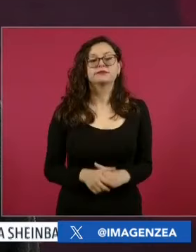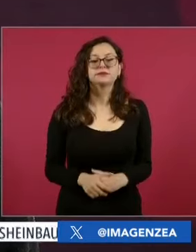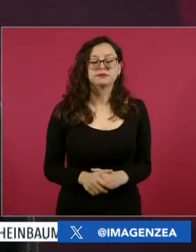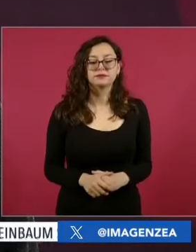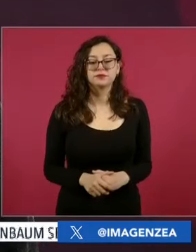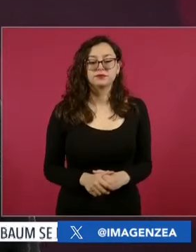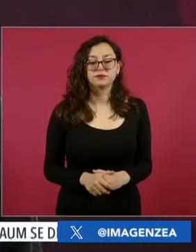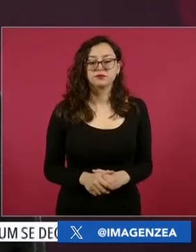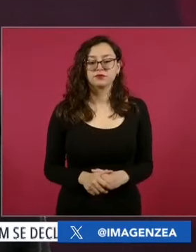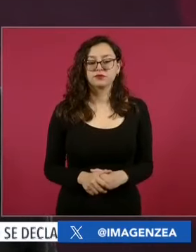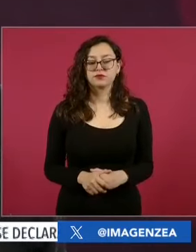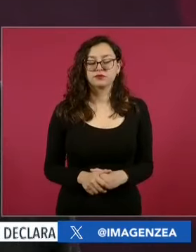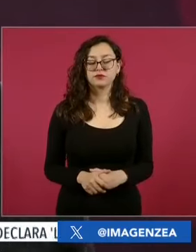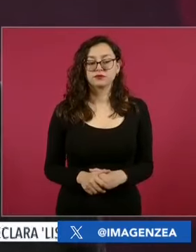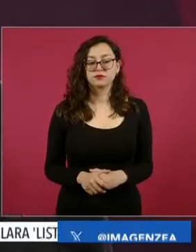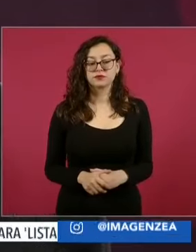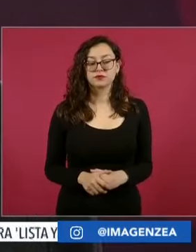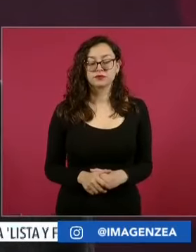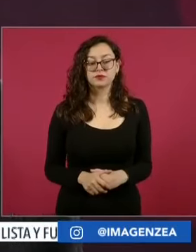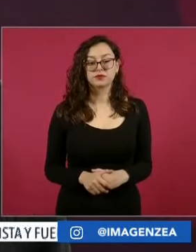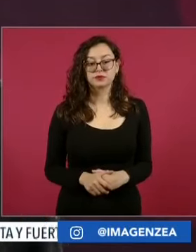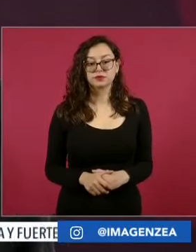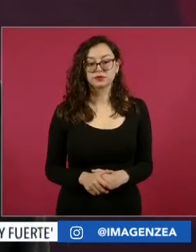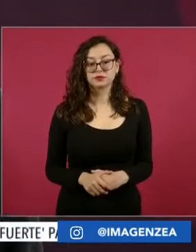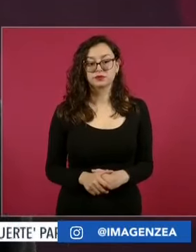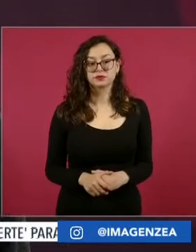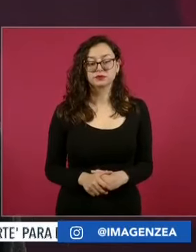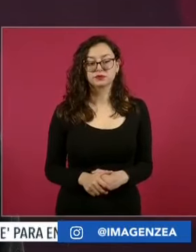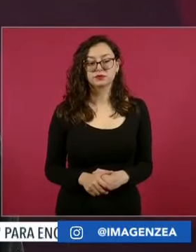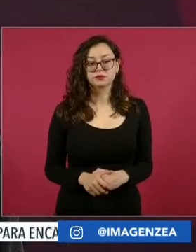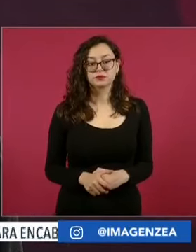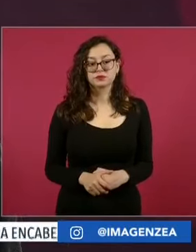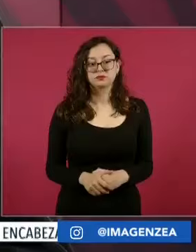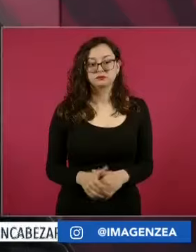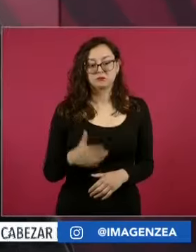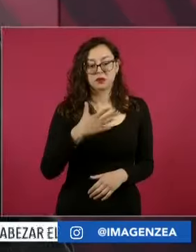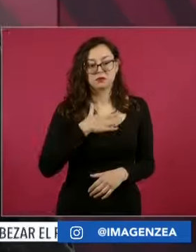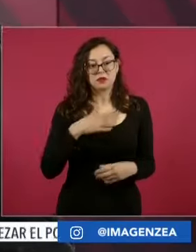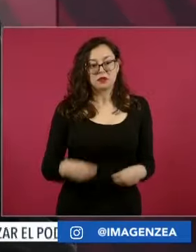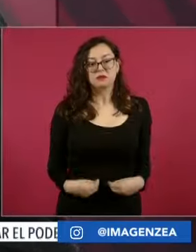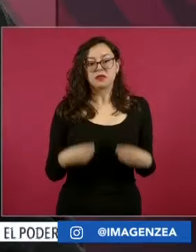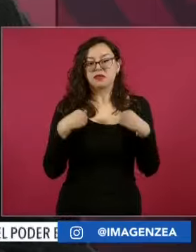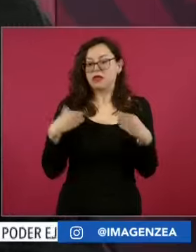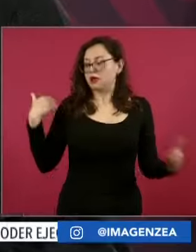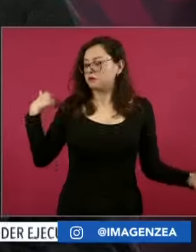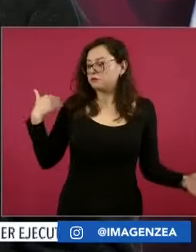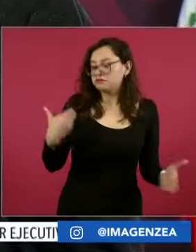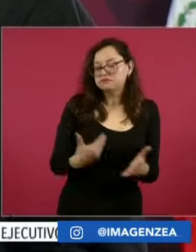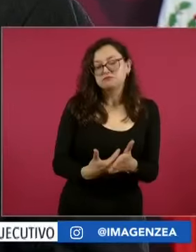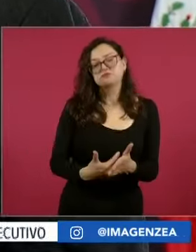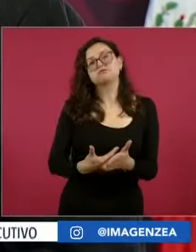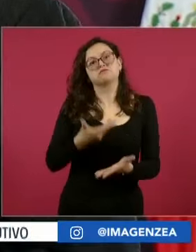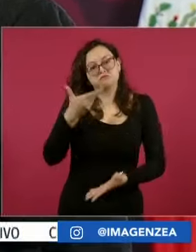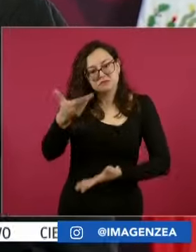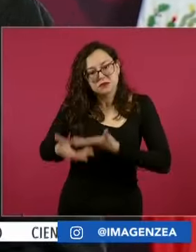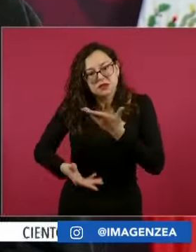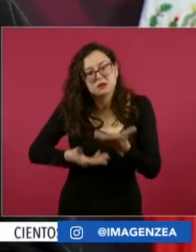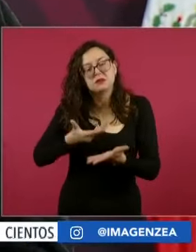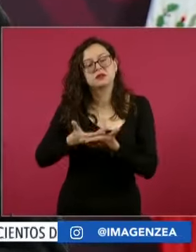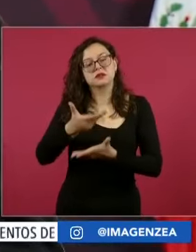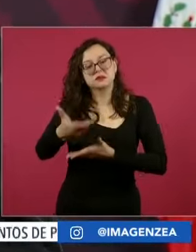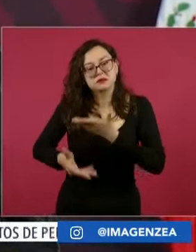preguntas el día de hoy, pero esta es la última. Vamos a escuchar parte de lo que está diciendo. Me siento muy orgulloso,